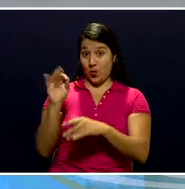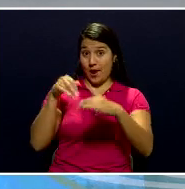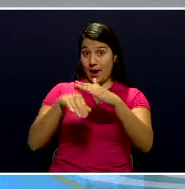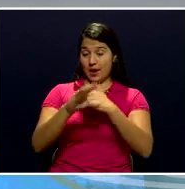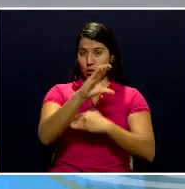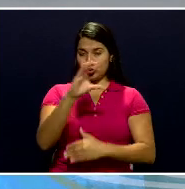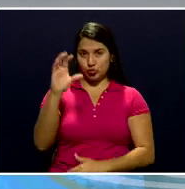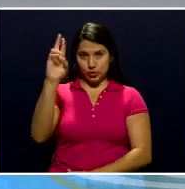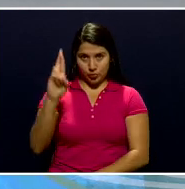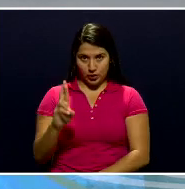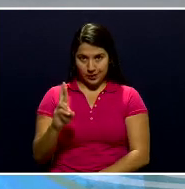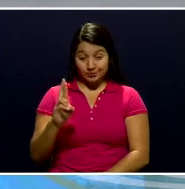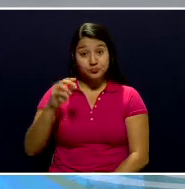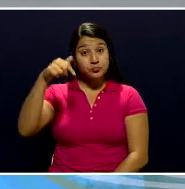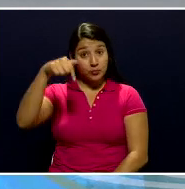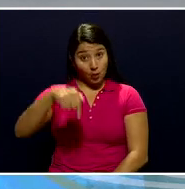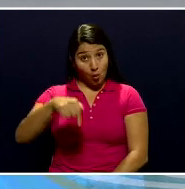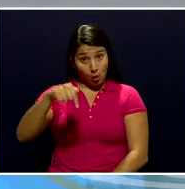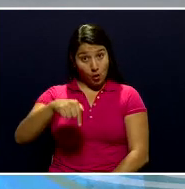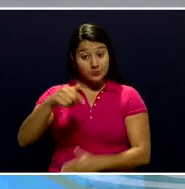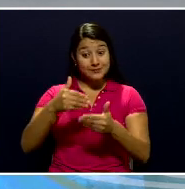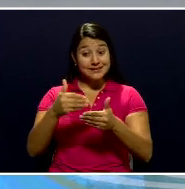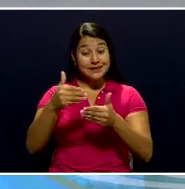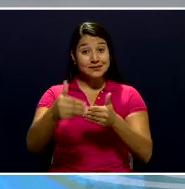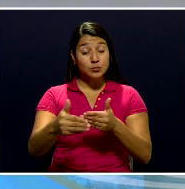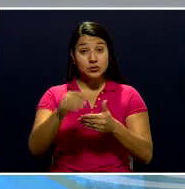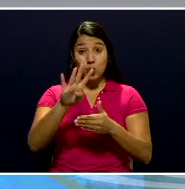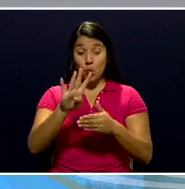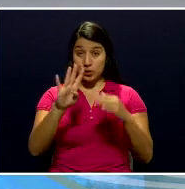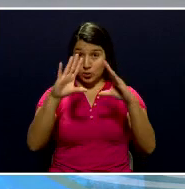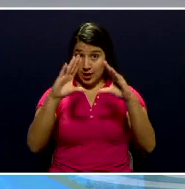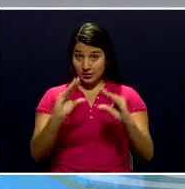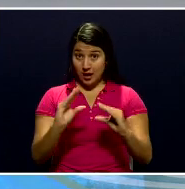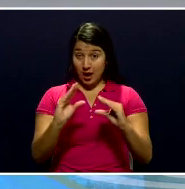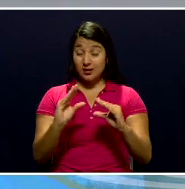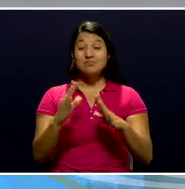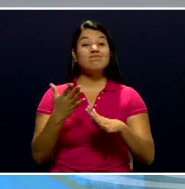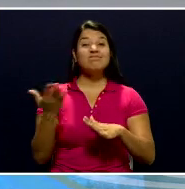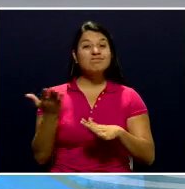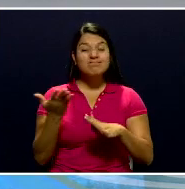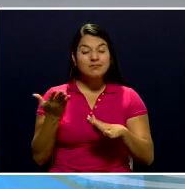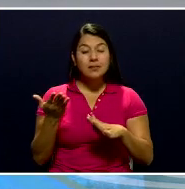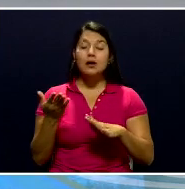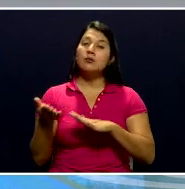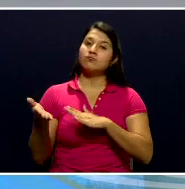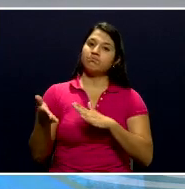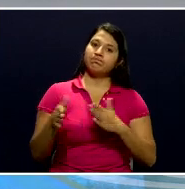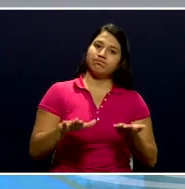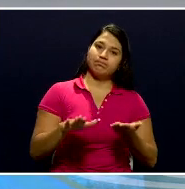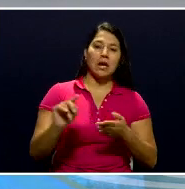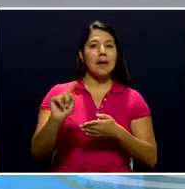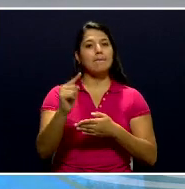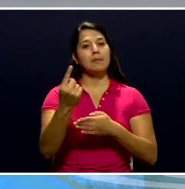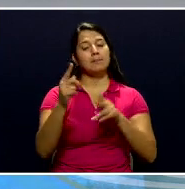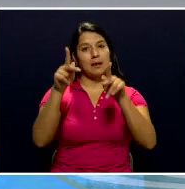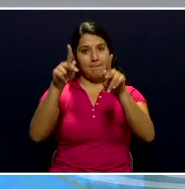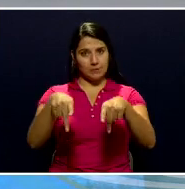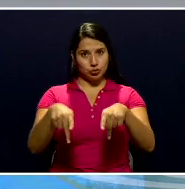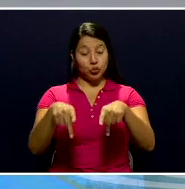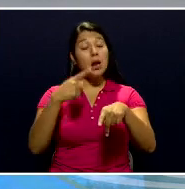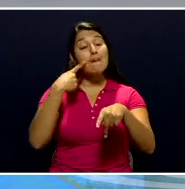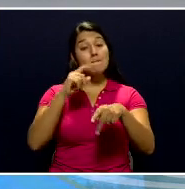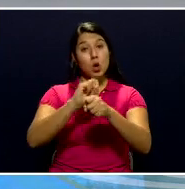Rica. Hoy, pasadas las 4 de la tarde, se registró el primer fallecimiento a causa